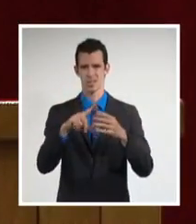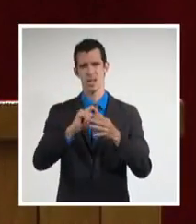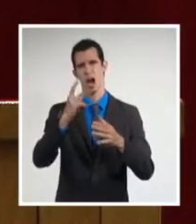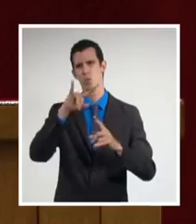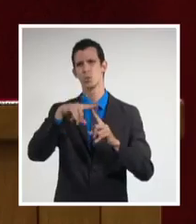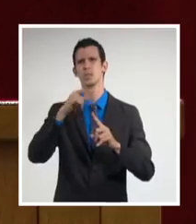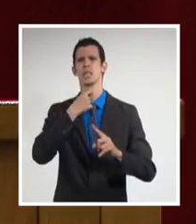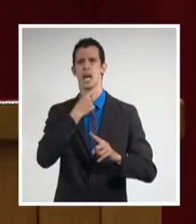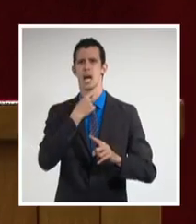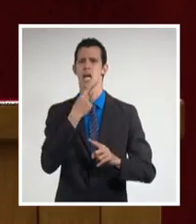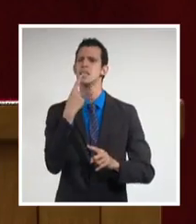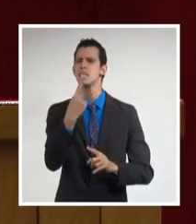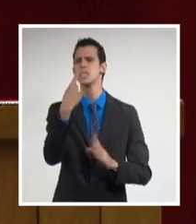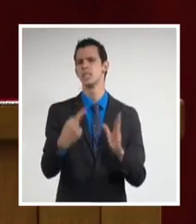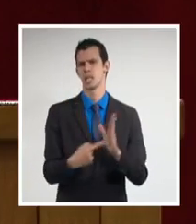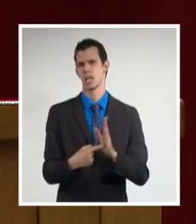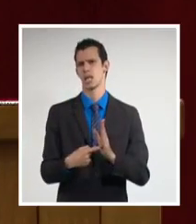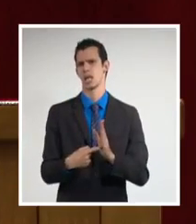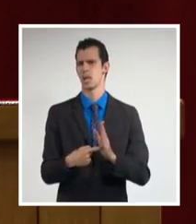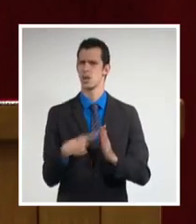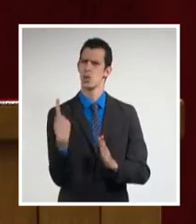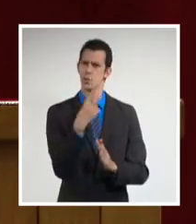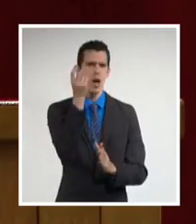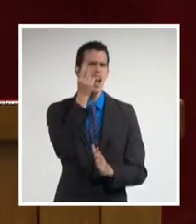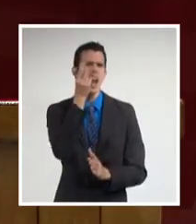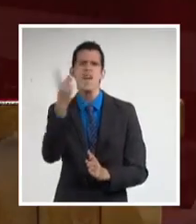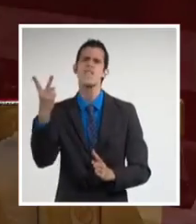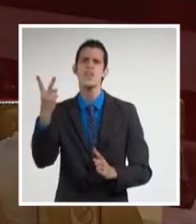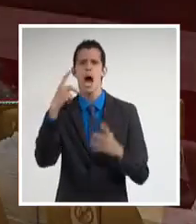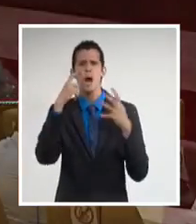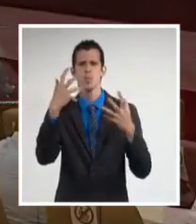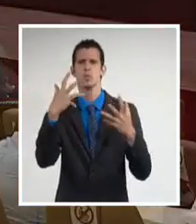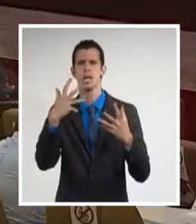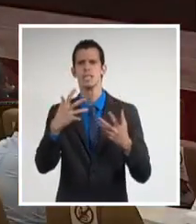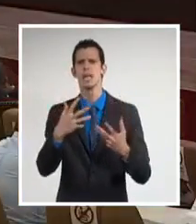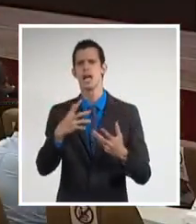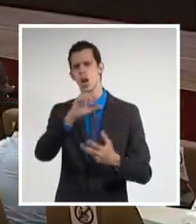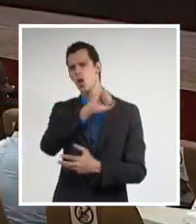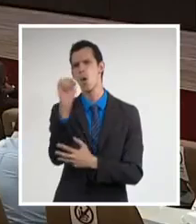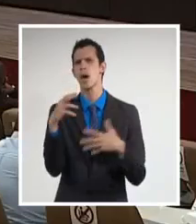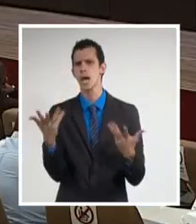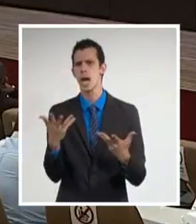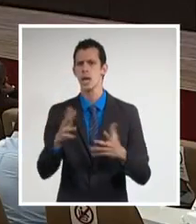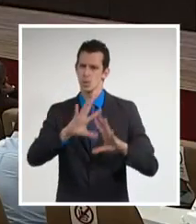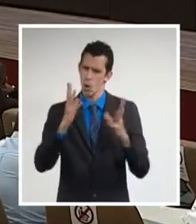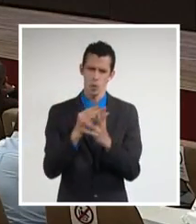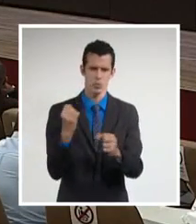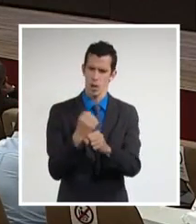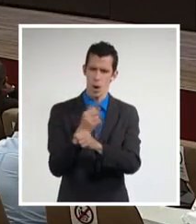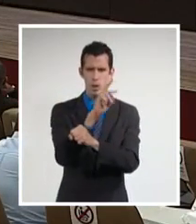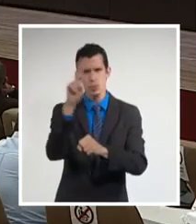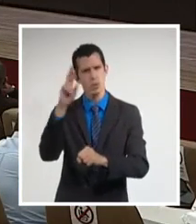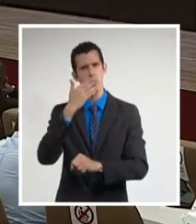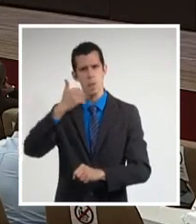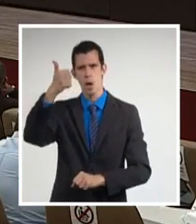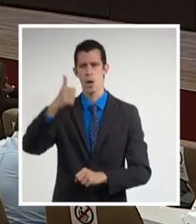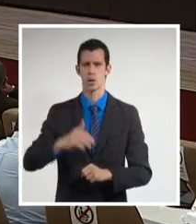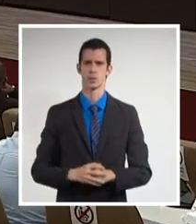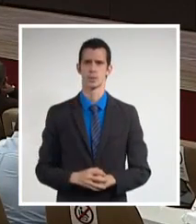ello. Compañeras y compañeros, este tercer pleno nos confirma que el 8º Congreso no